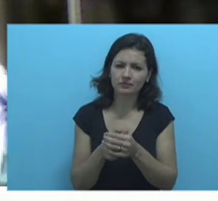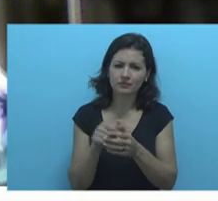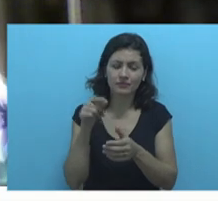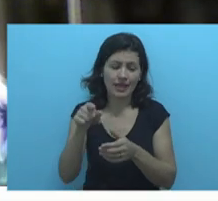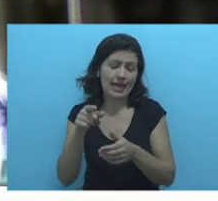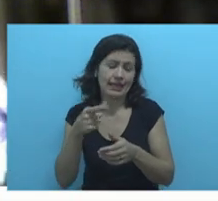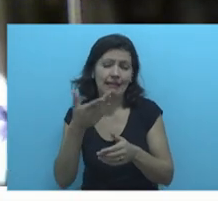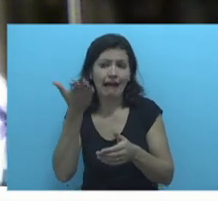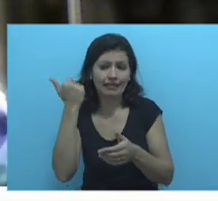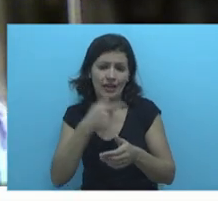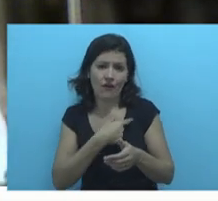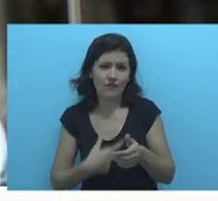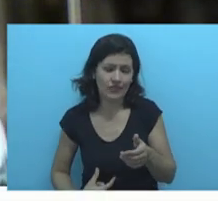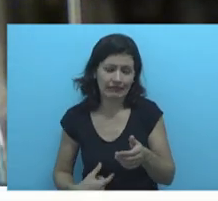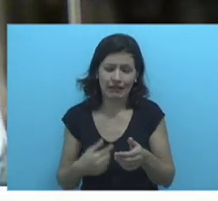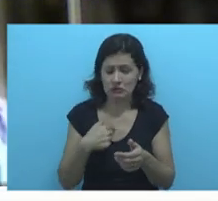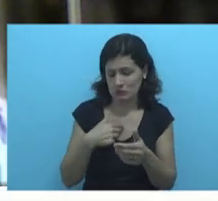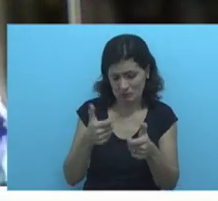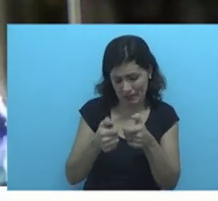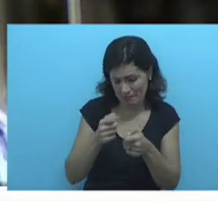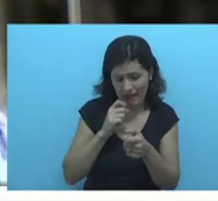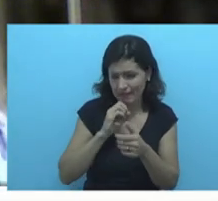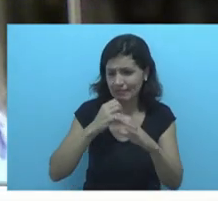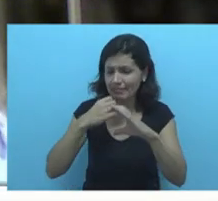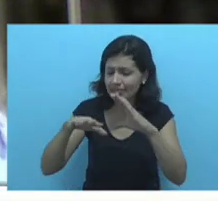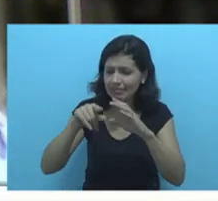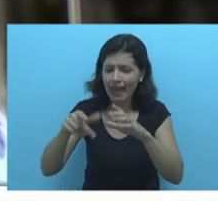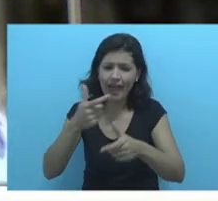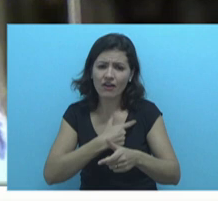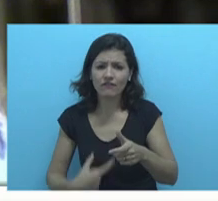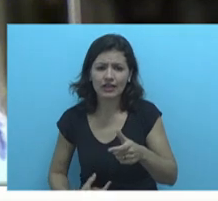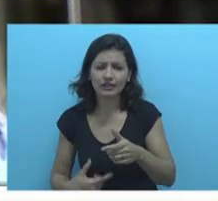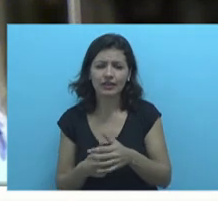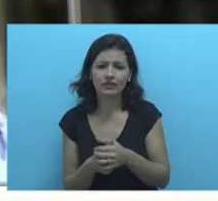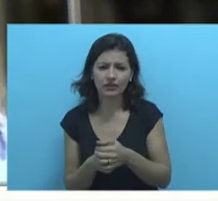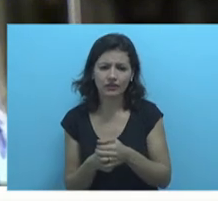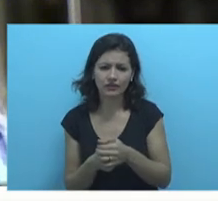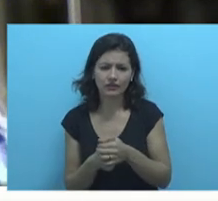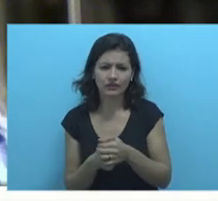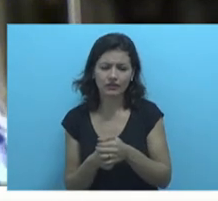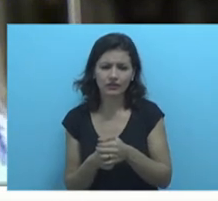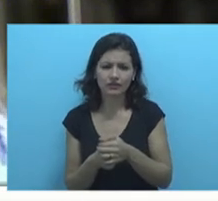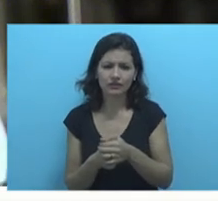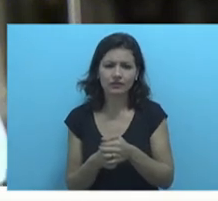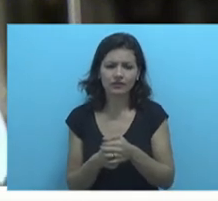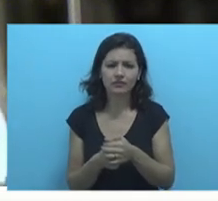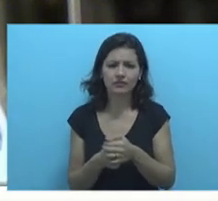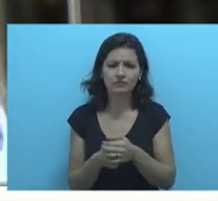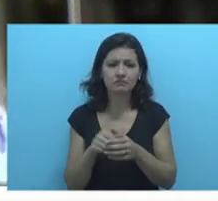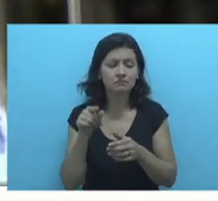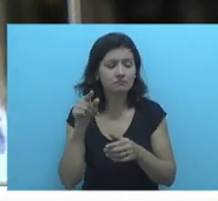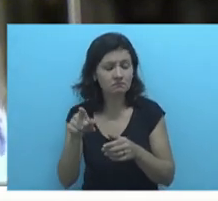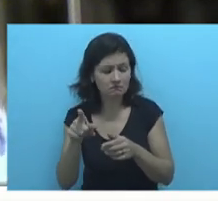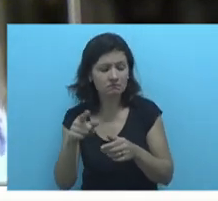gobernador, claramente, y yo una atrevida escribiéndole un mensaje al gobernador, y como escuché a varios de mis compañeros,